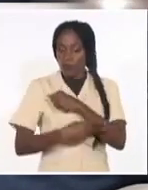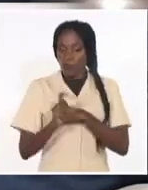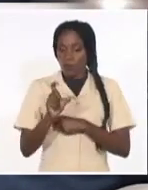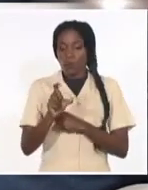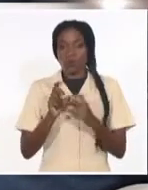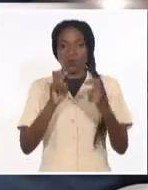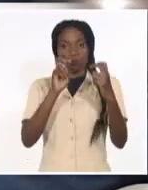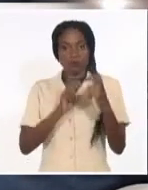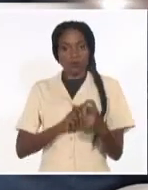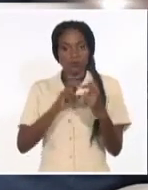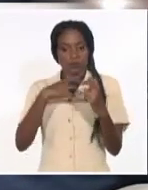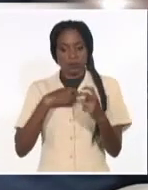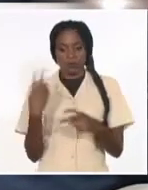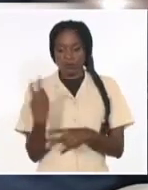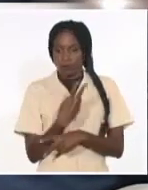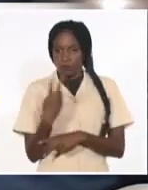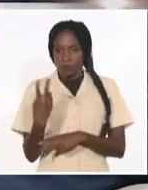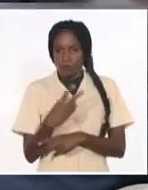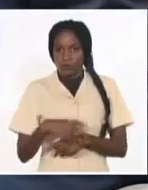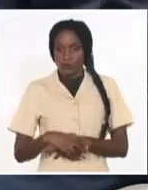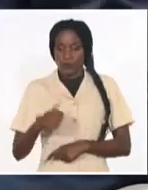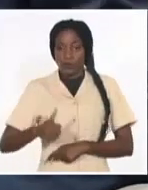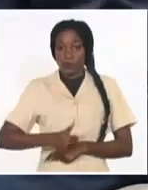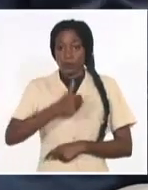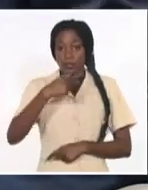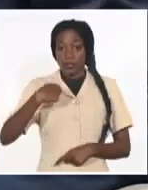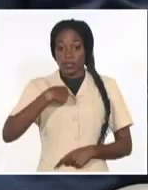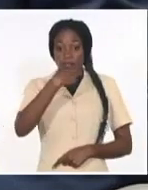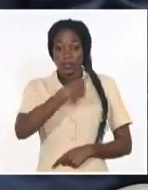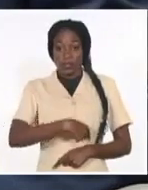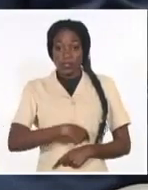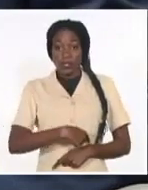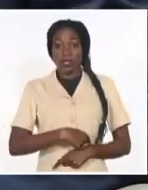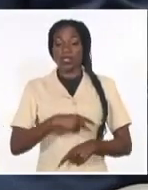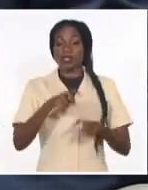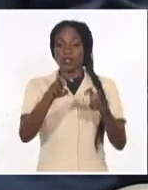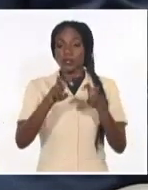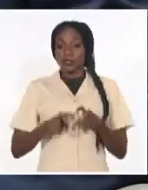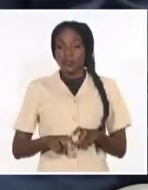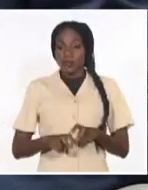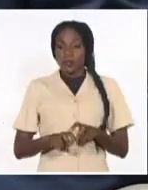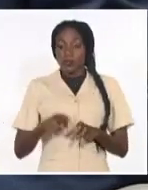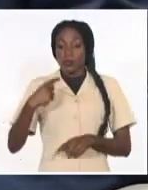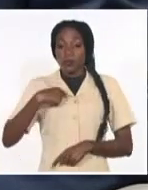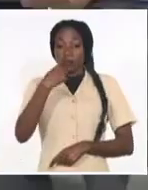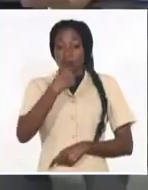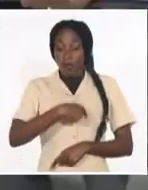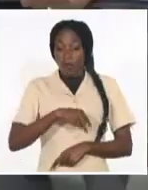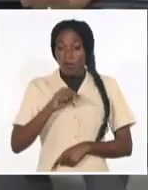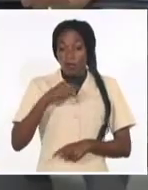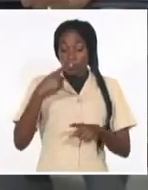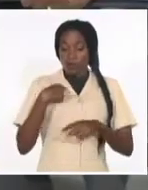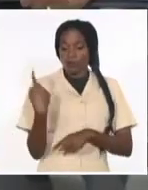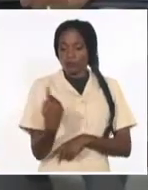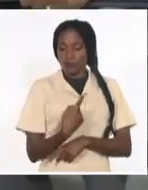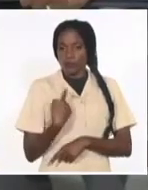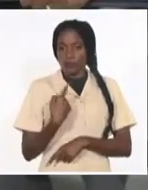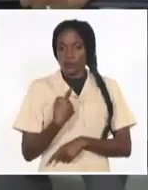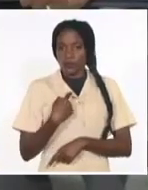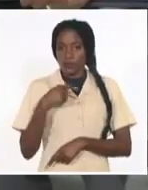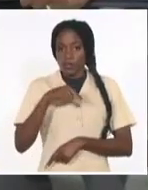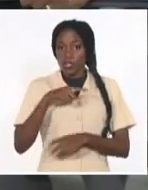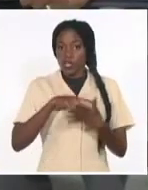que hemos sostenido el presidente de China y secretario del Partido Comunista Chino, el compañero Xi Jinping, y nosotros. Y estos